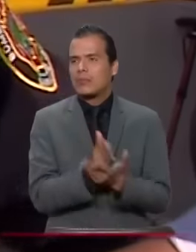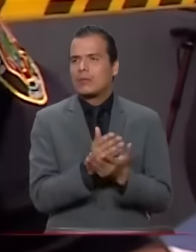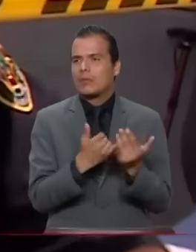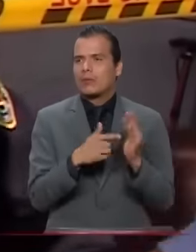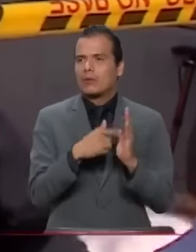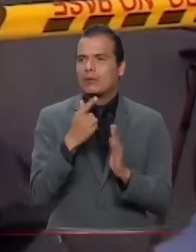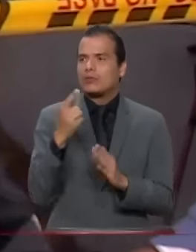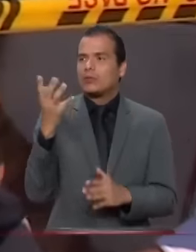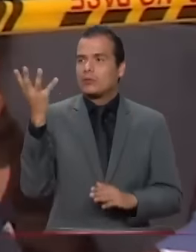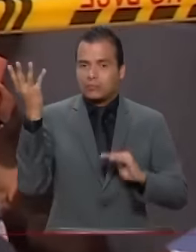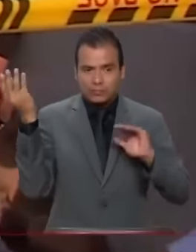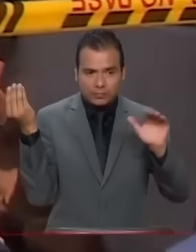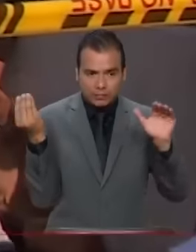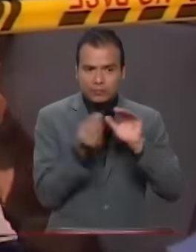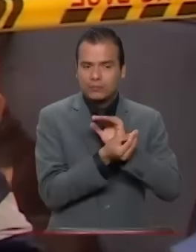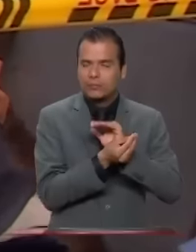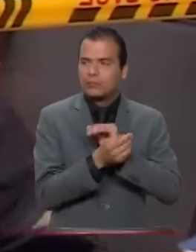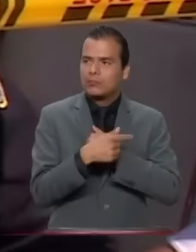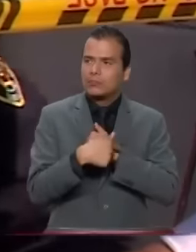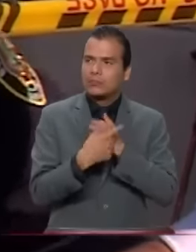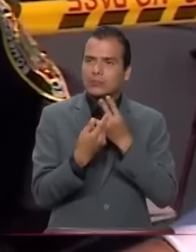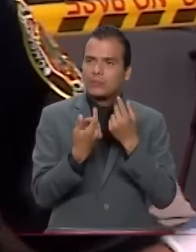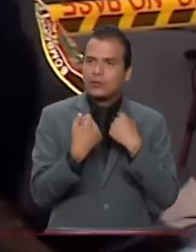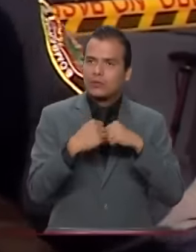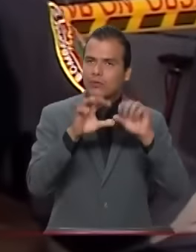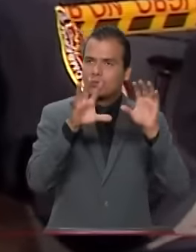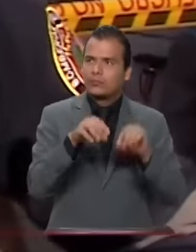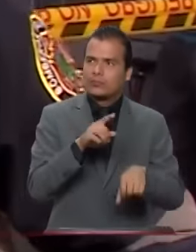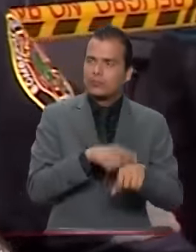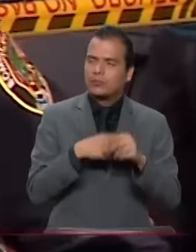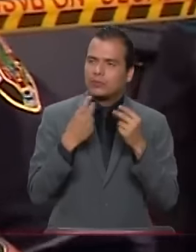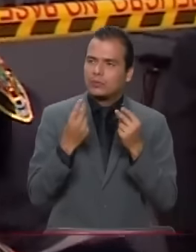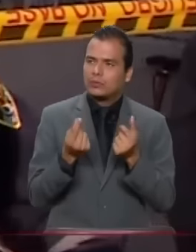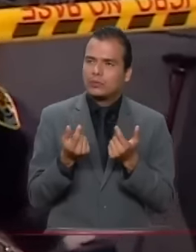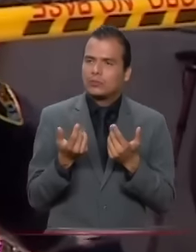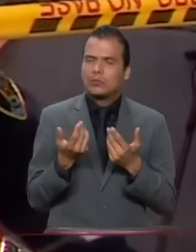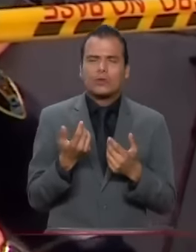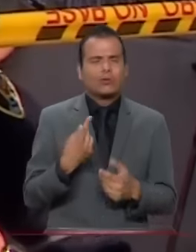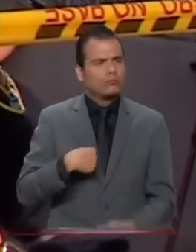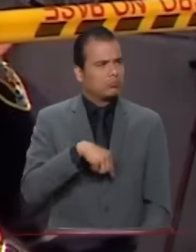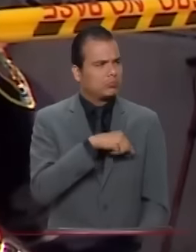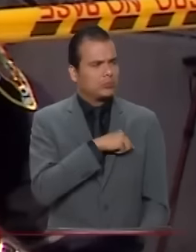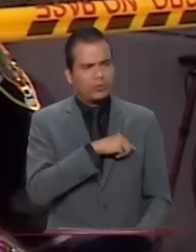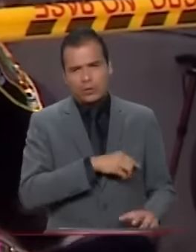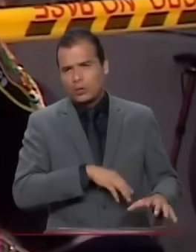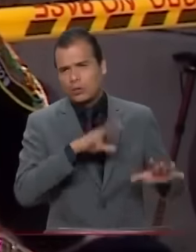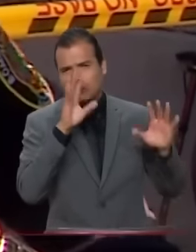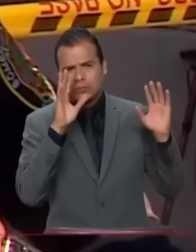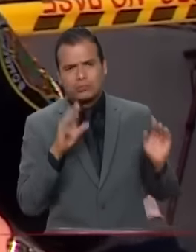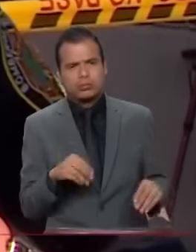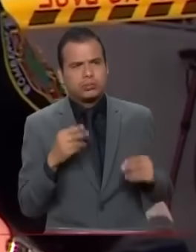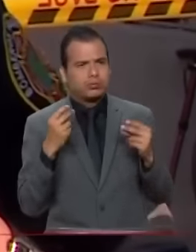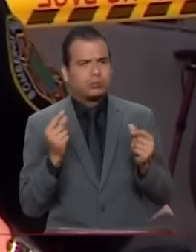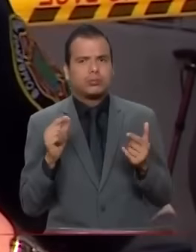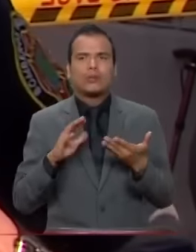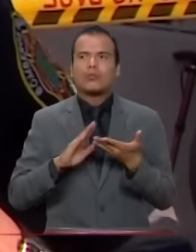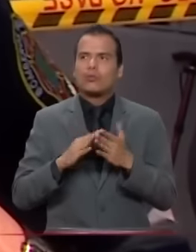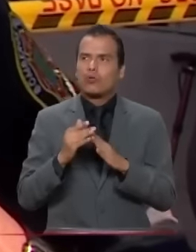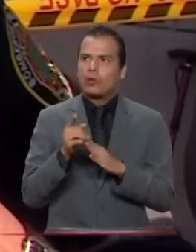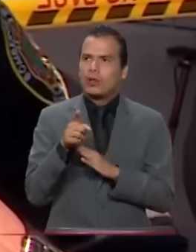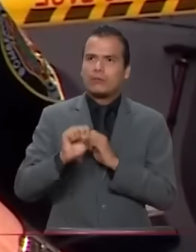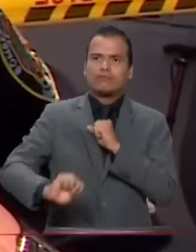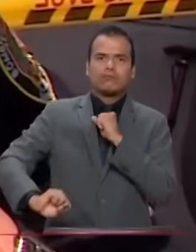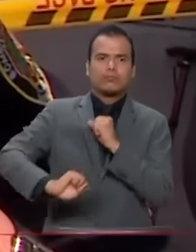y cuánto se demoran en terminar de controlar las llamas de ese incendio tan difícil? El control de las llamas fue rápido. Realmente los vecinos trataban